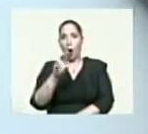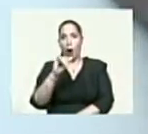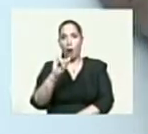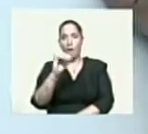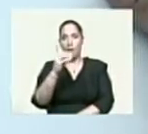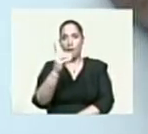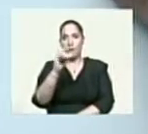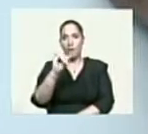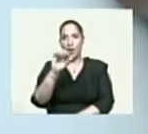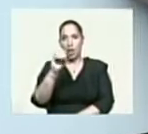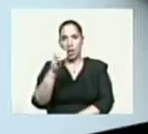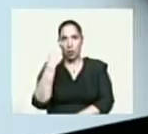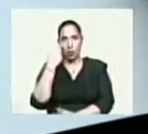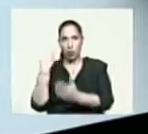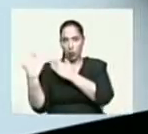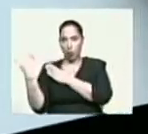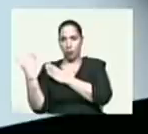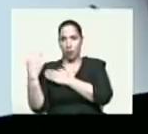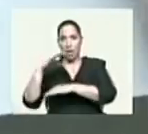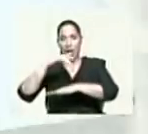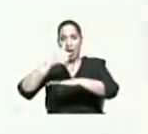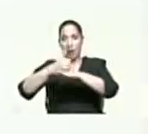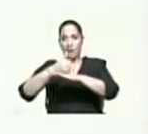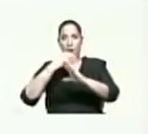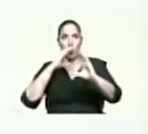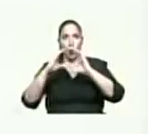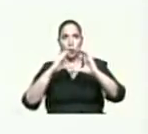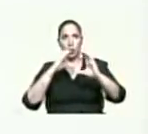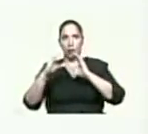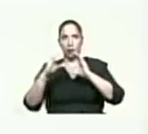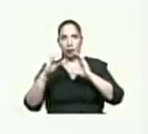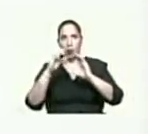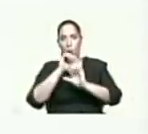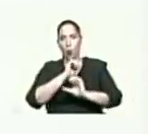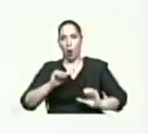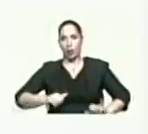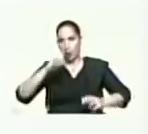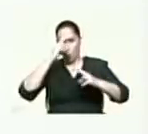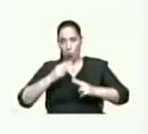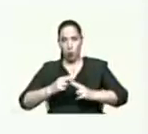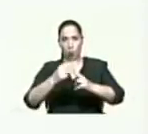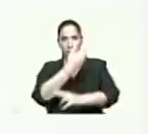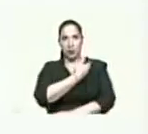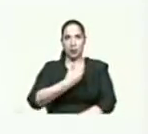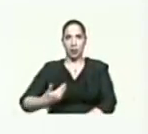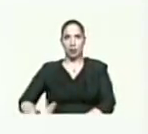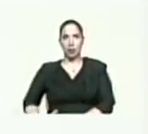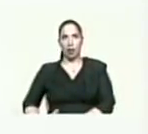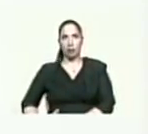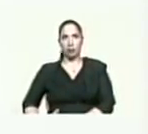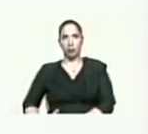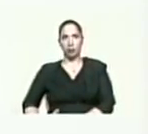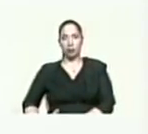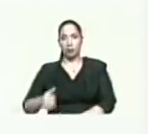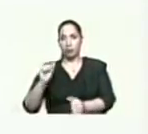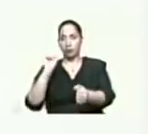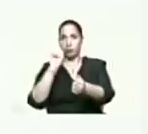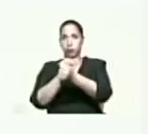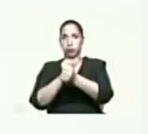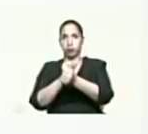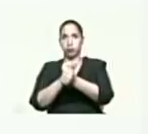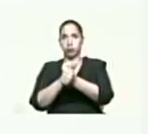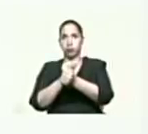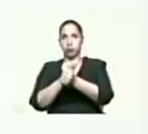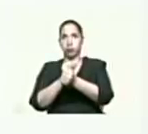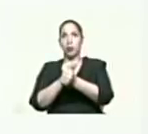Carrasco Mosqueda, jefe de comunicaciones de la Guardia de Honor Presidencial, quien fue reclutado por